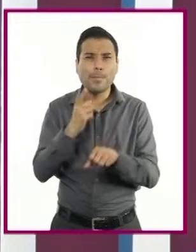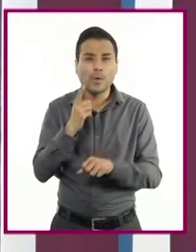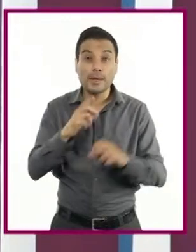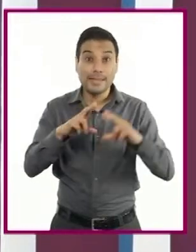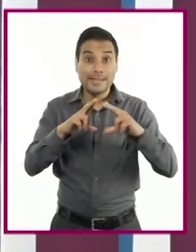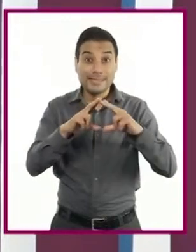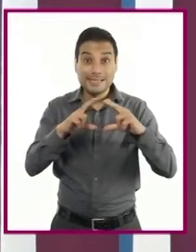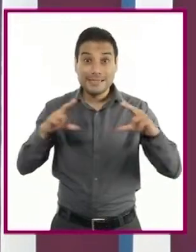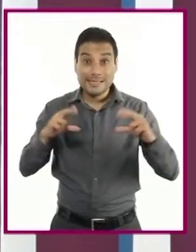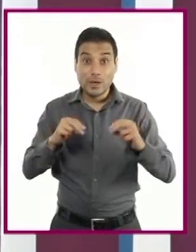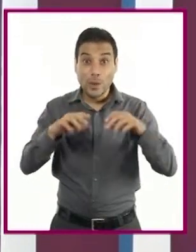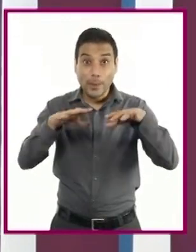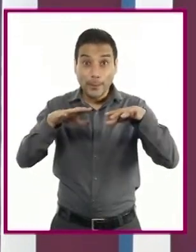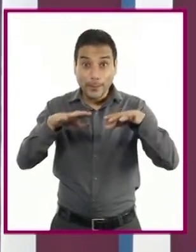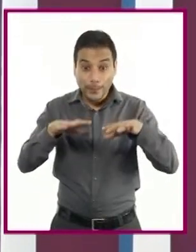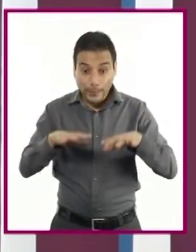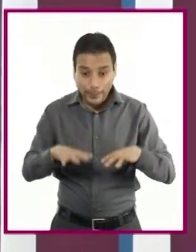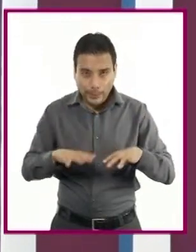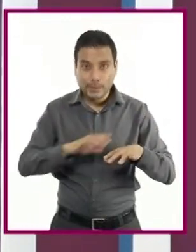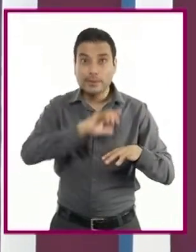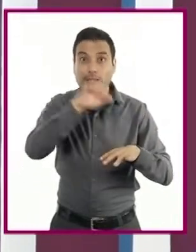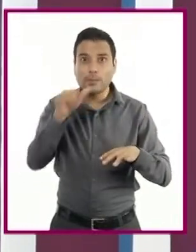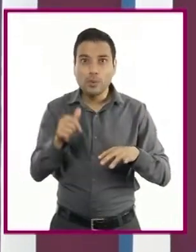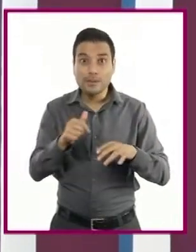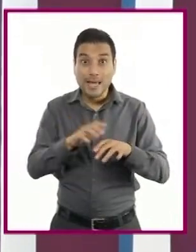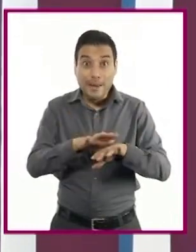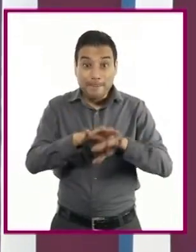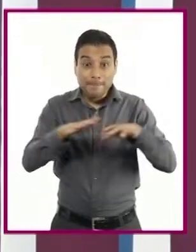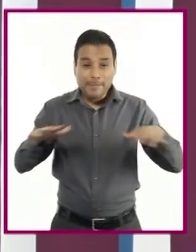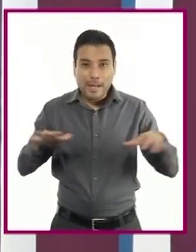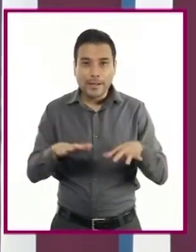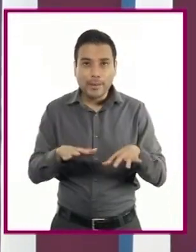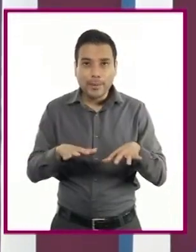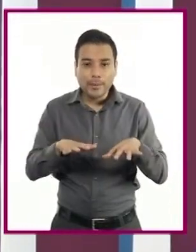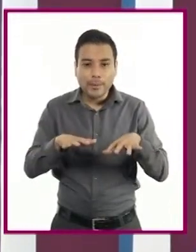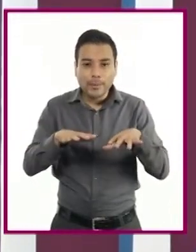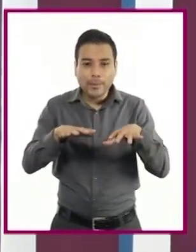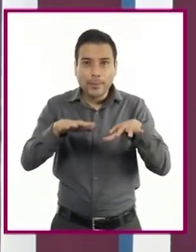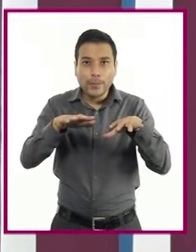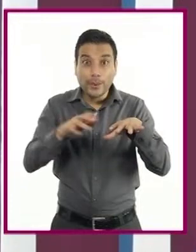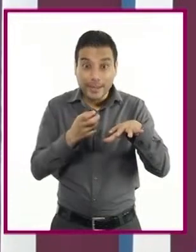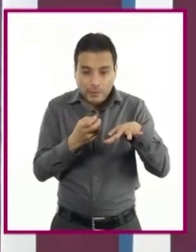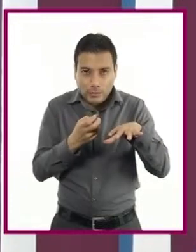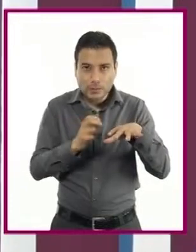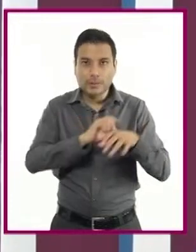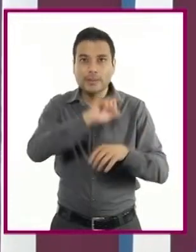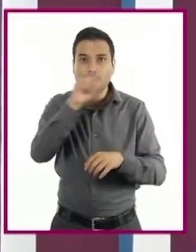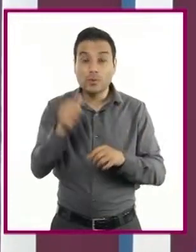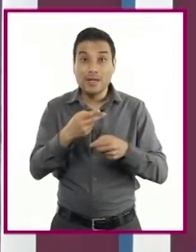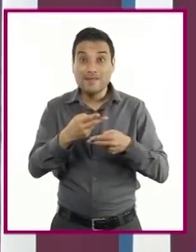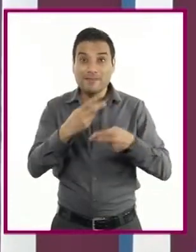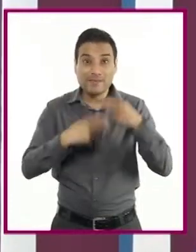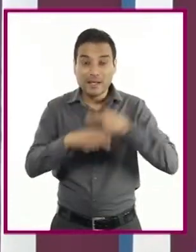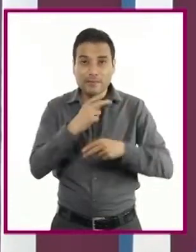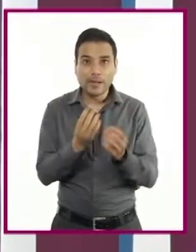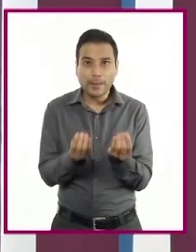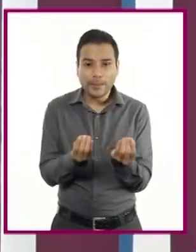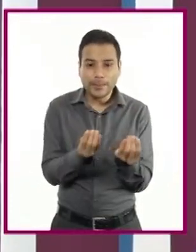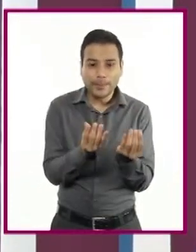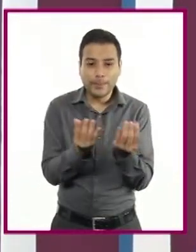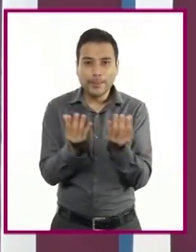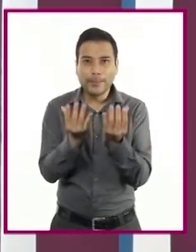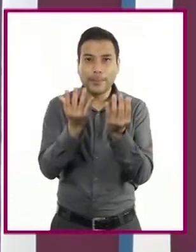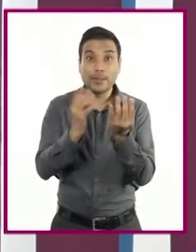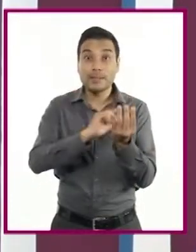incide directamente en el aumento del nivel del mar. Y si aumenta el nivel del mar, entonces aumenta la evaporación. Y al aumentar la